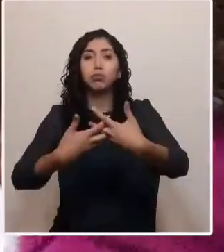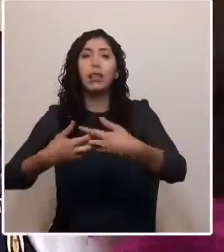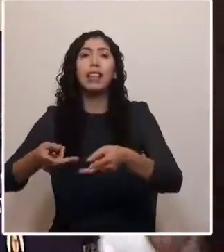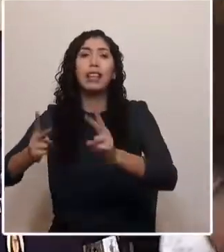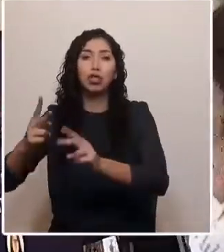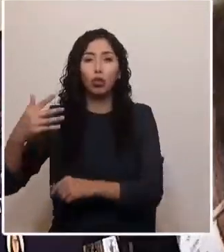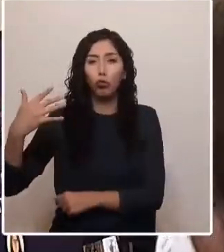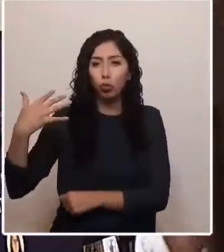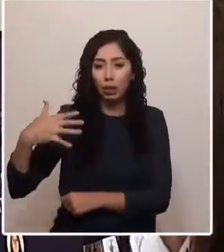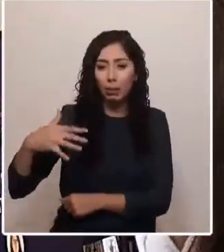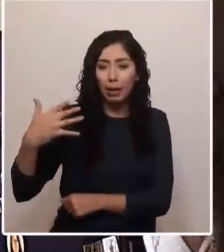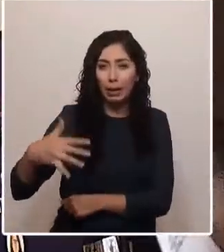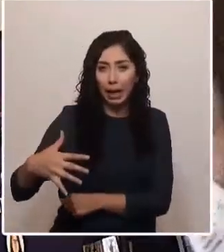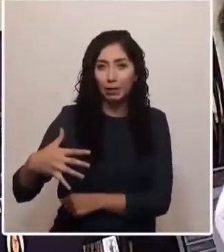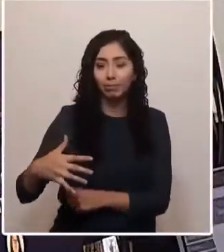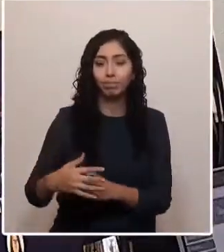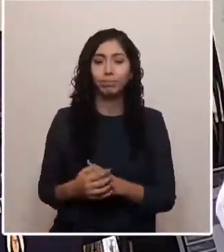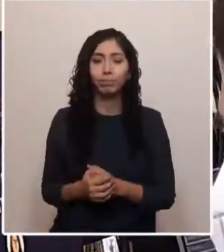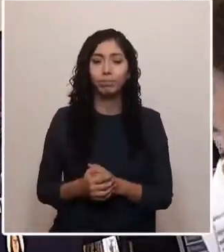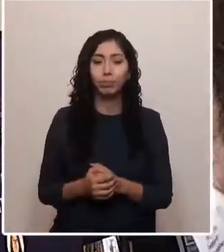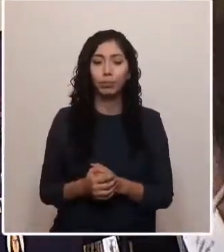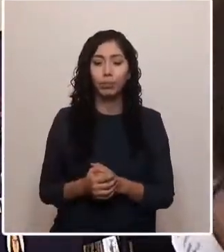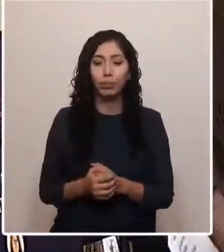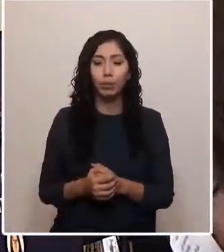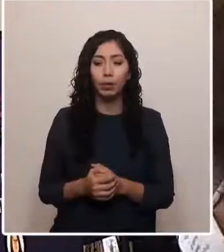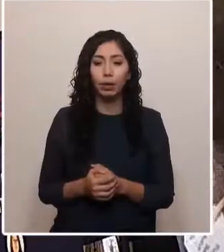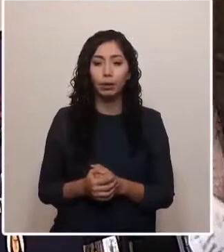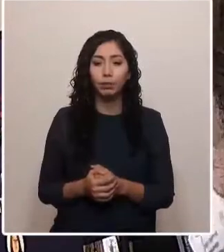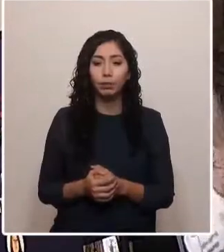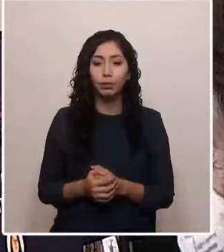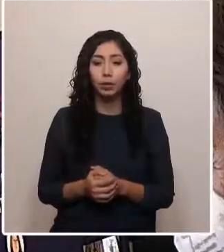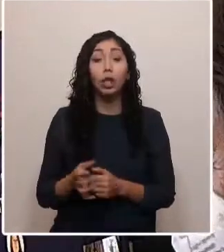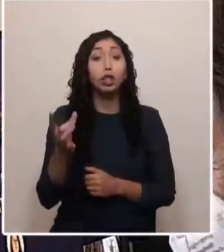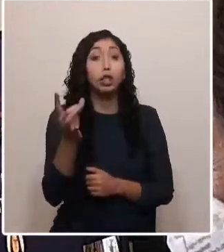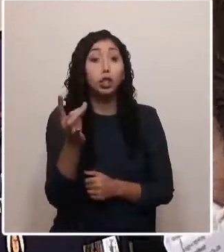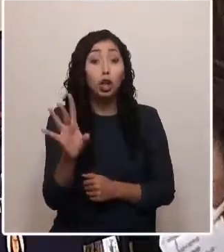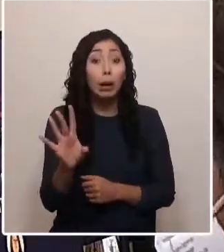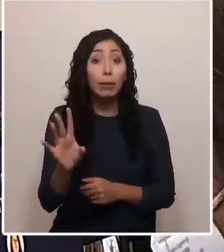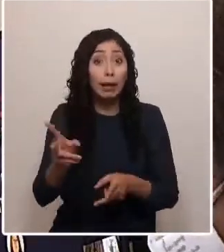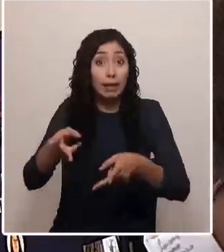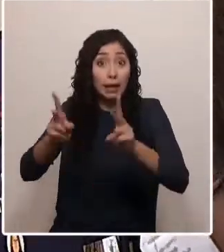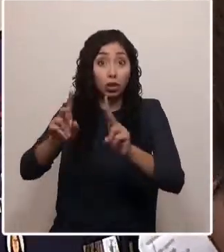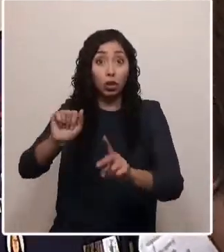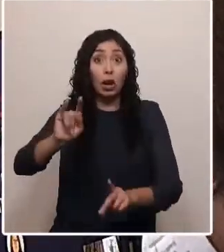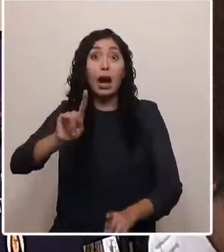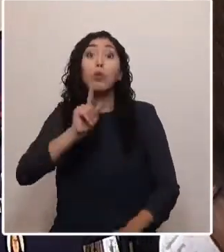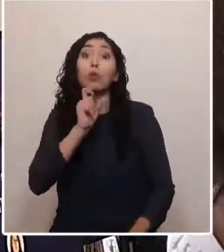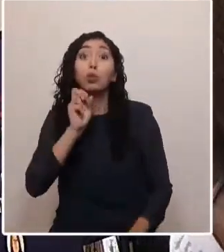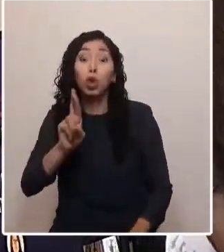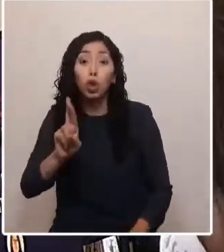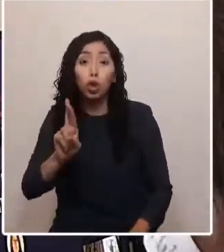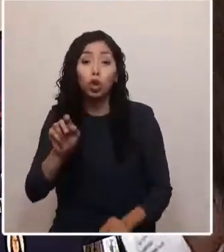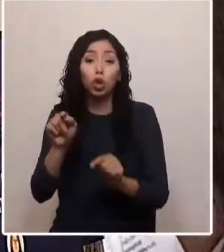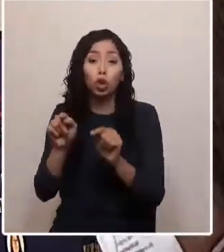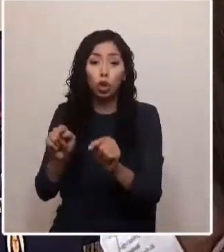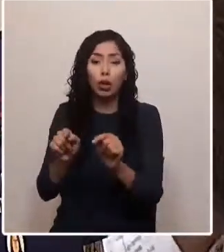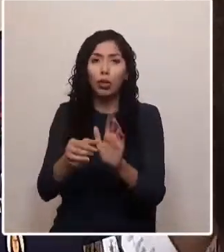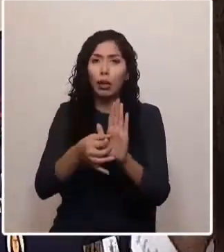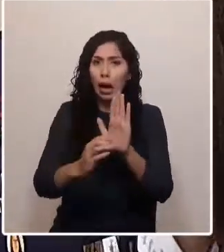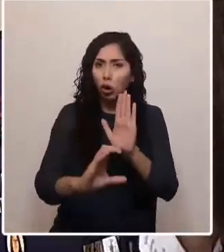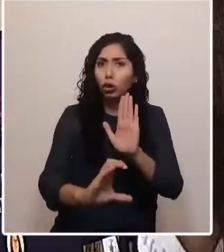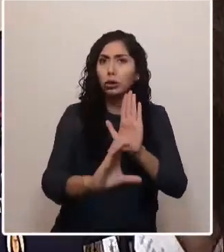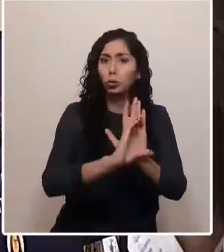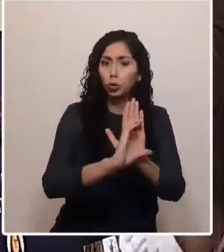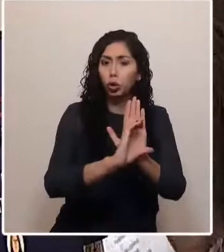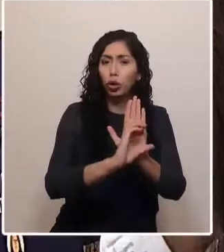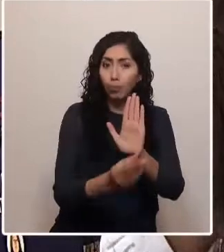margen razonable de actuación al legislador. Solo con un derecho de autor establecido de manera clara y consistente en la Constitución